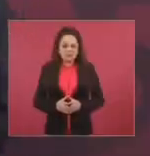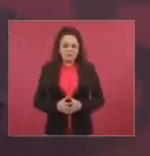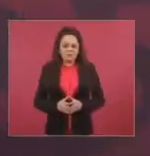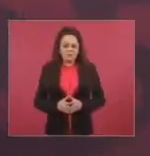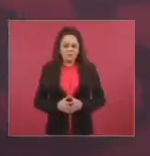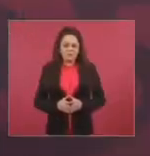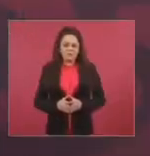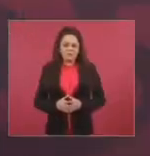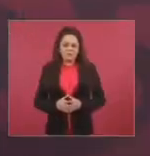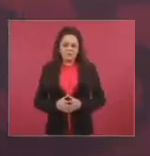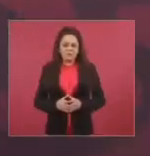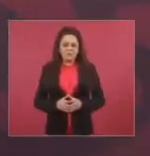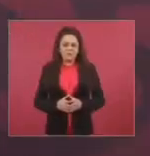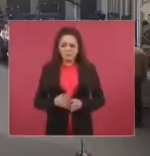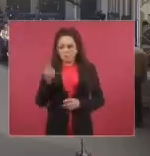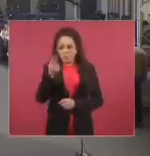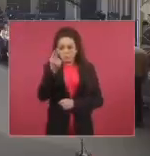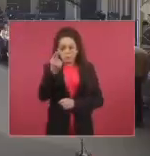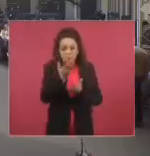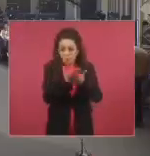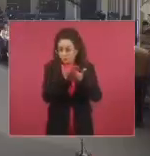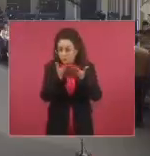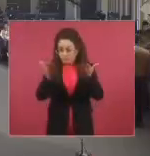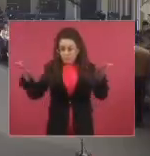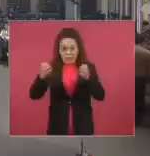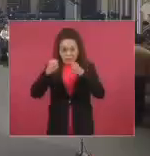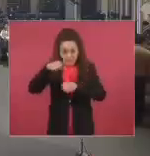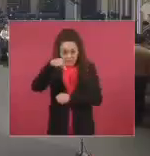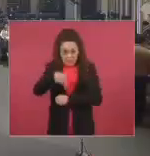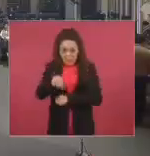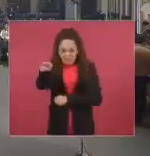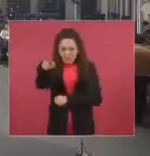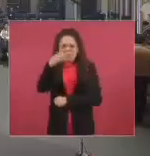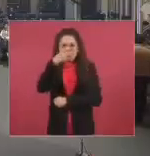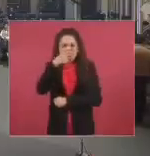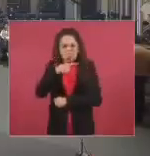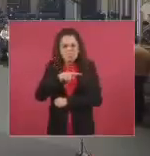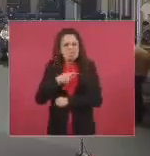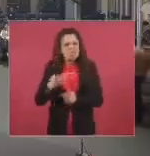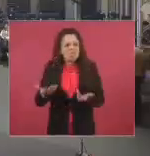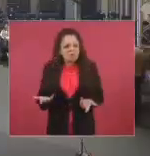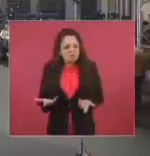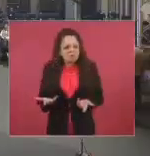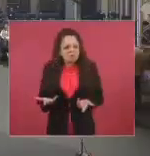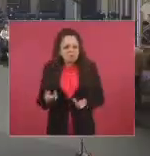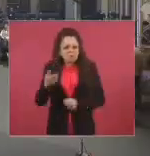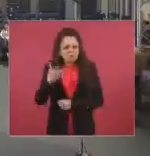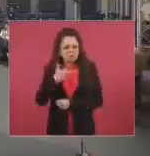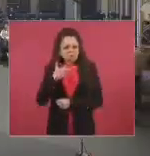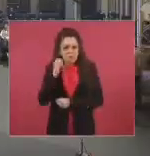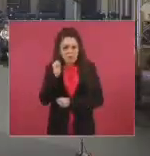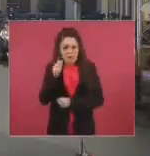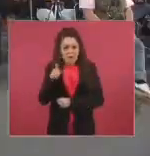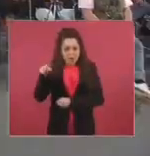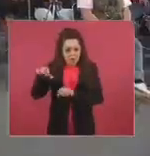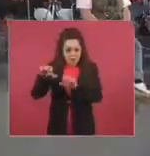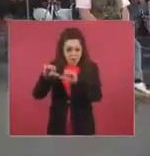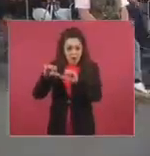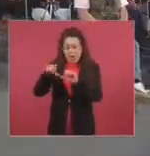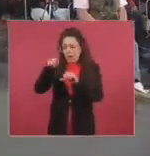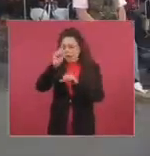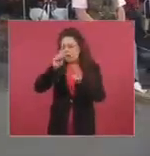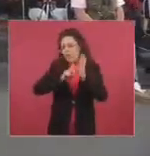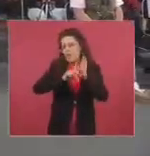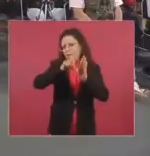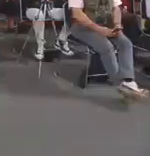situación muy, muy triste, porque en vez de celebrar el Día de la Mujer, Día Internacional de la